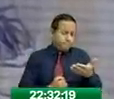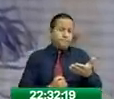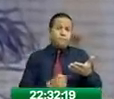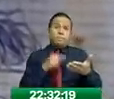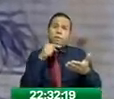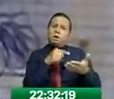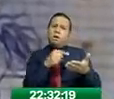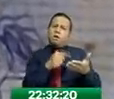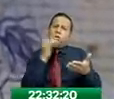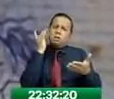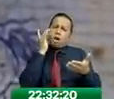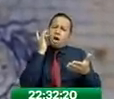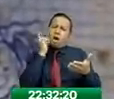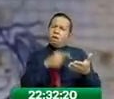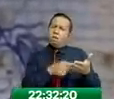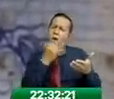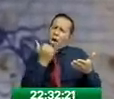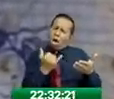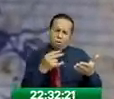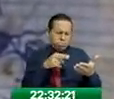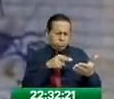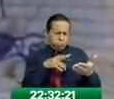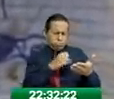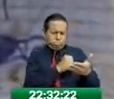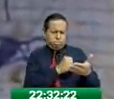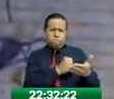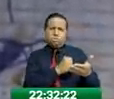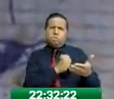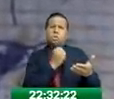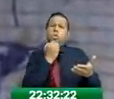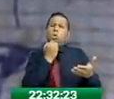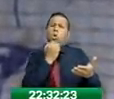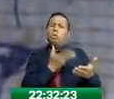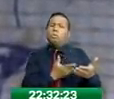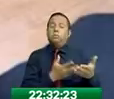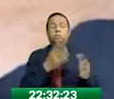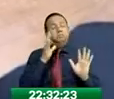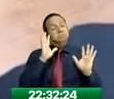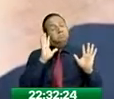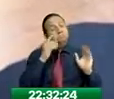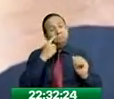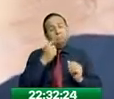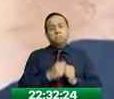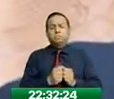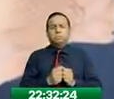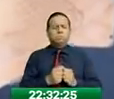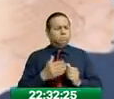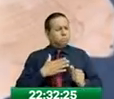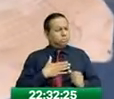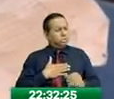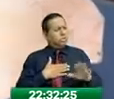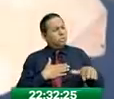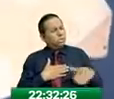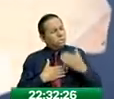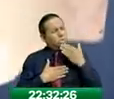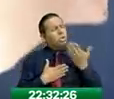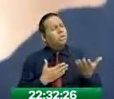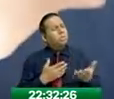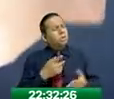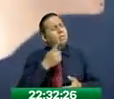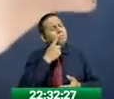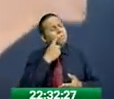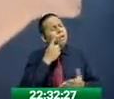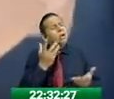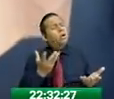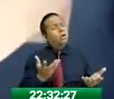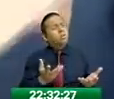detalle extraño que recién ahora creen que pudo ser una premonición. Y yo le digo, mi amor, ¿y tu papá?